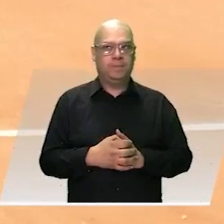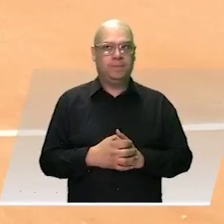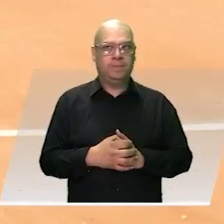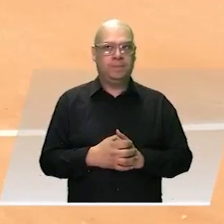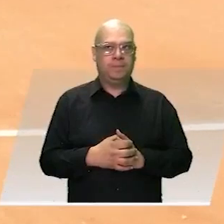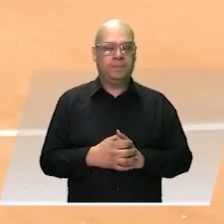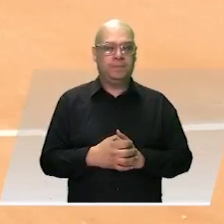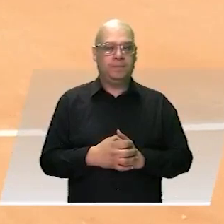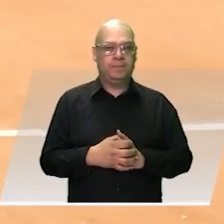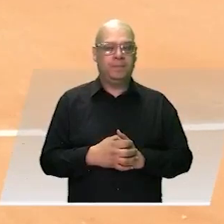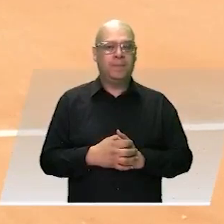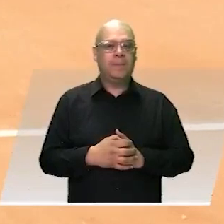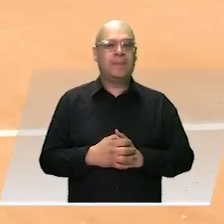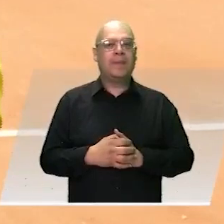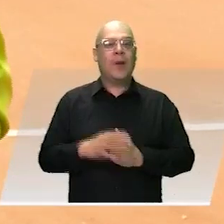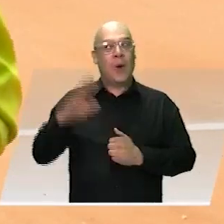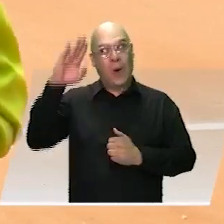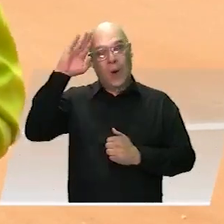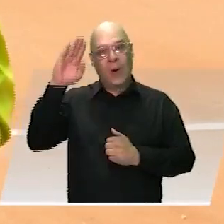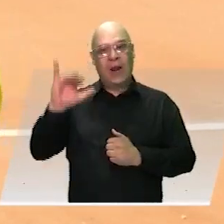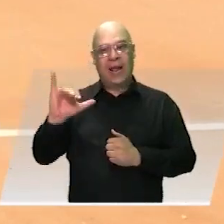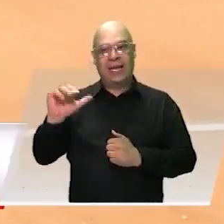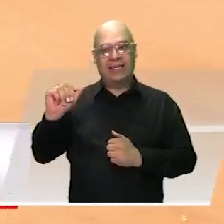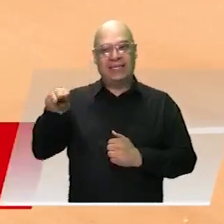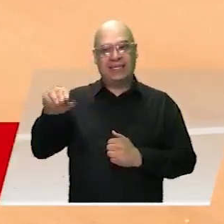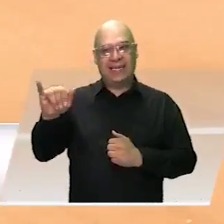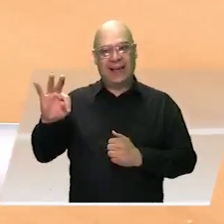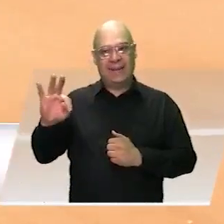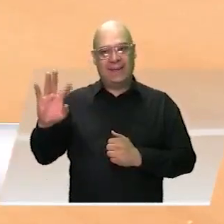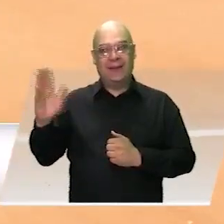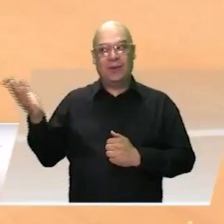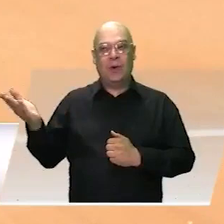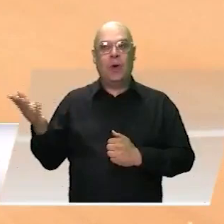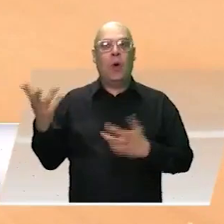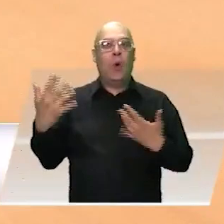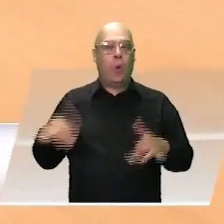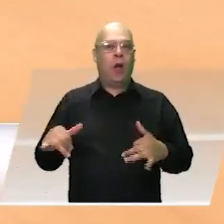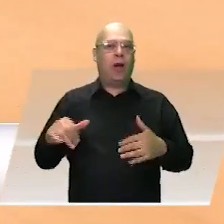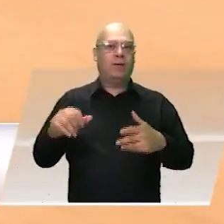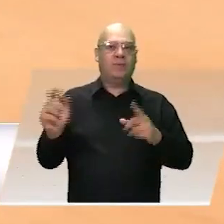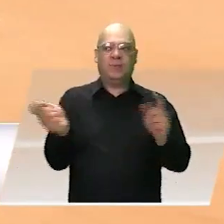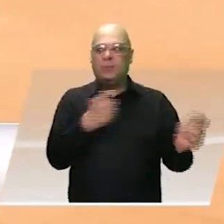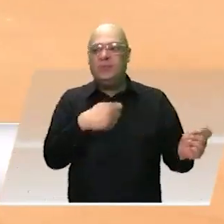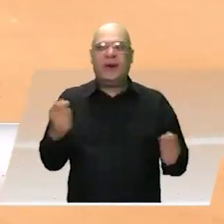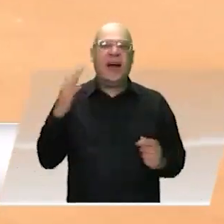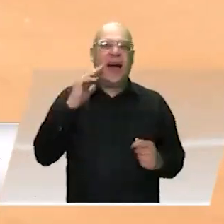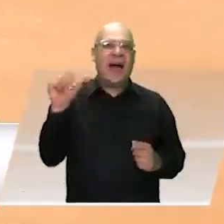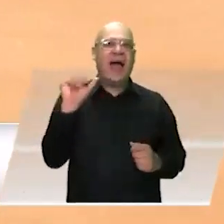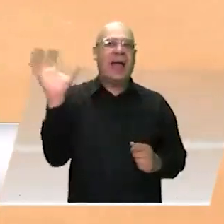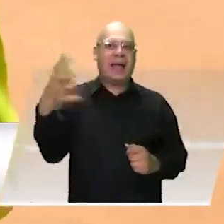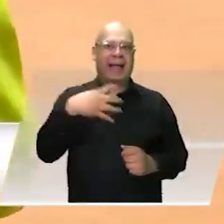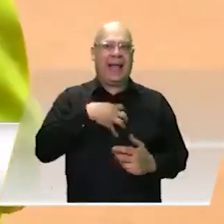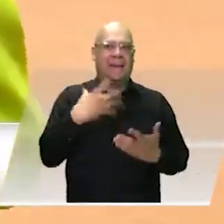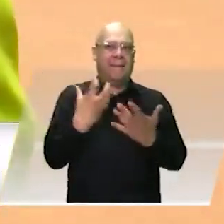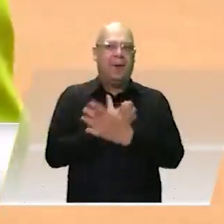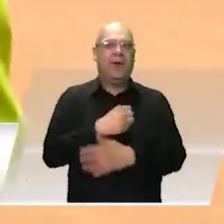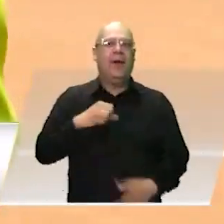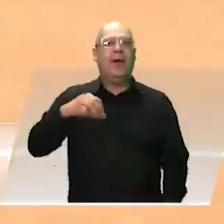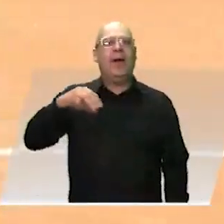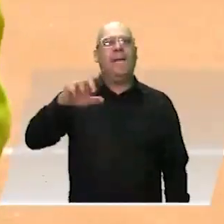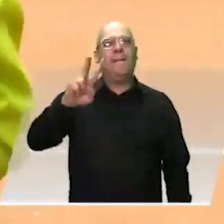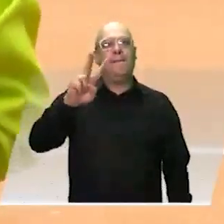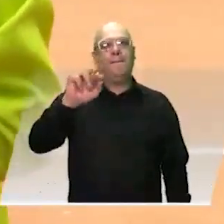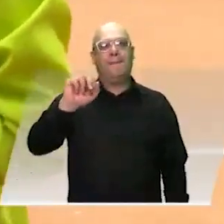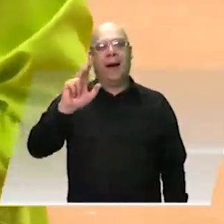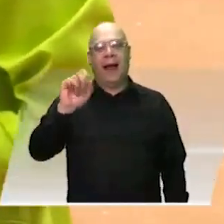Yamil, ¿qué tal? Buenas tardes, los saludos del Club El Campestre, donde ya terminó la final femenina y me encuentro con la campeona Valentina Mediorreal. Valentina, buenas tardes,